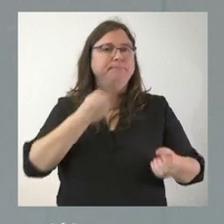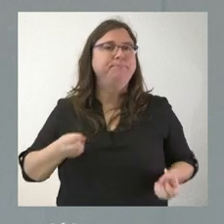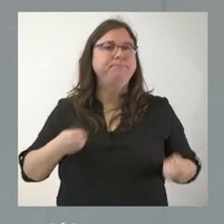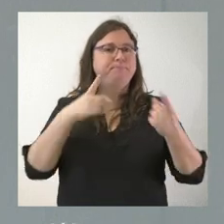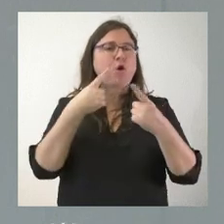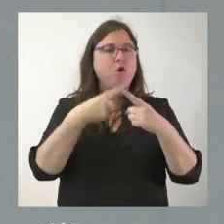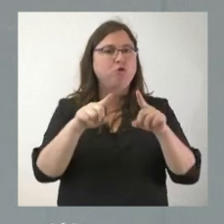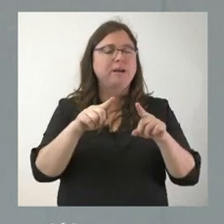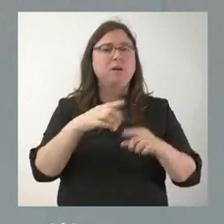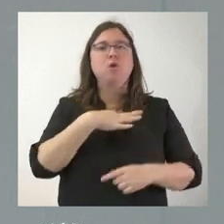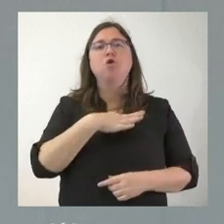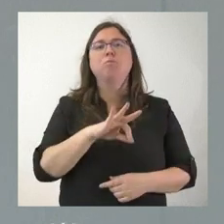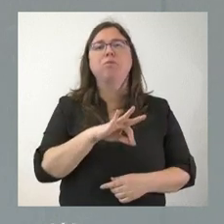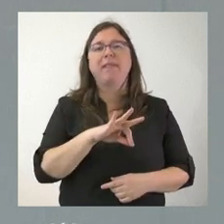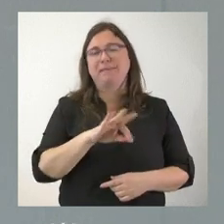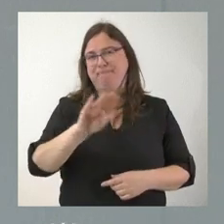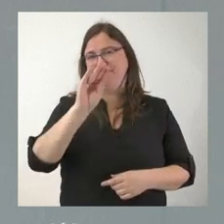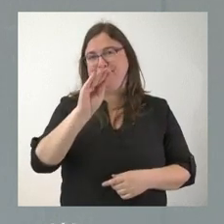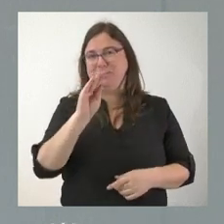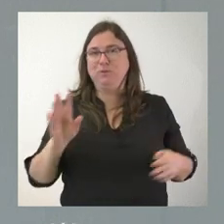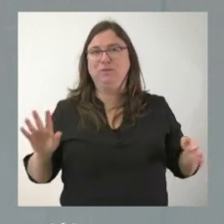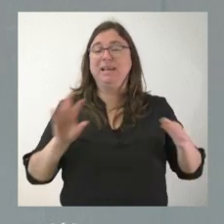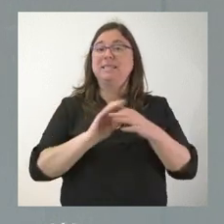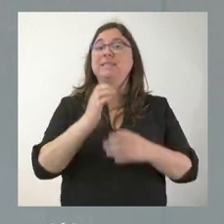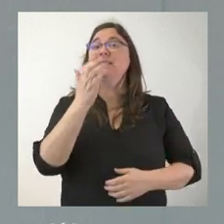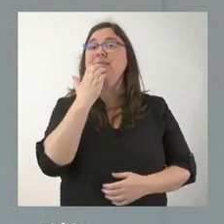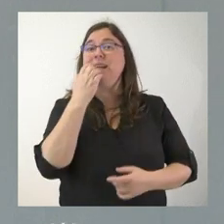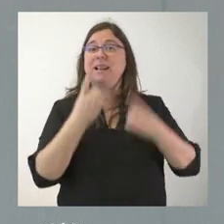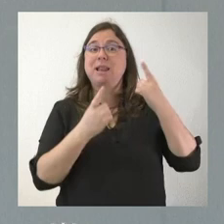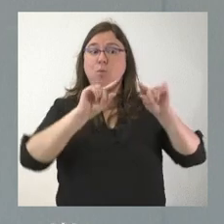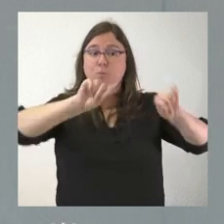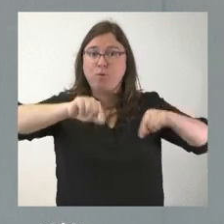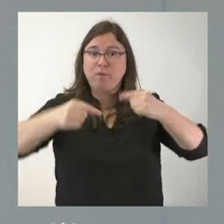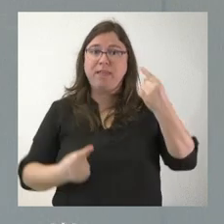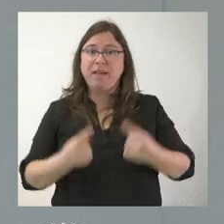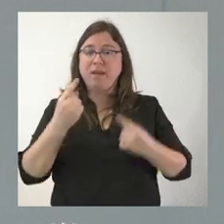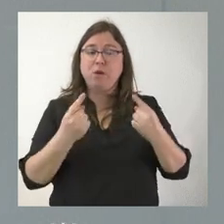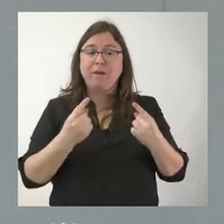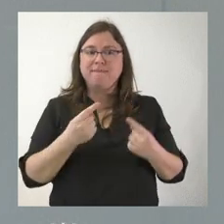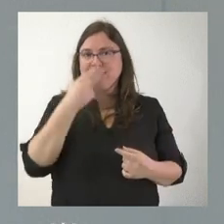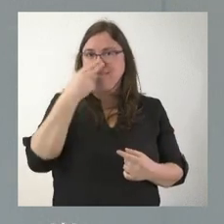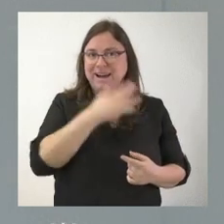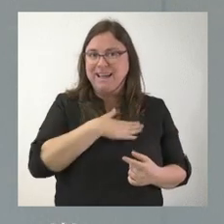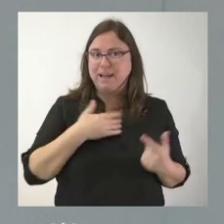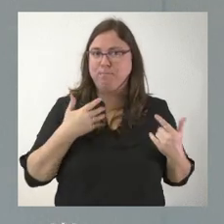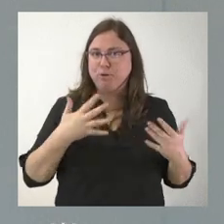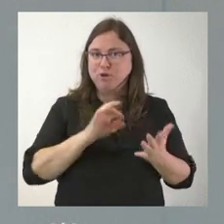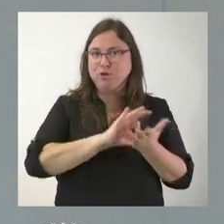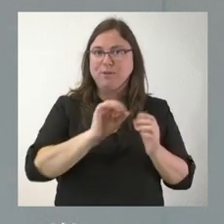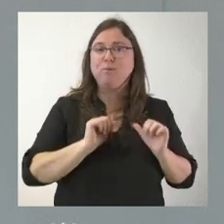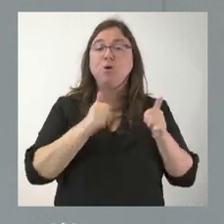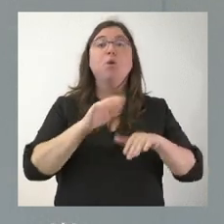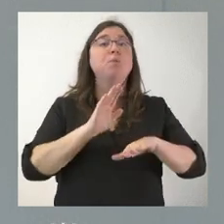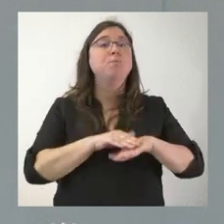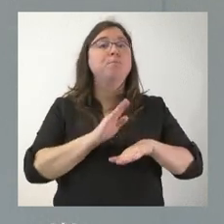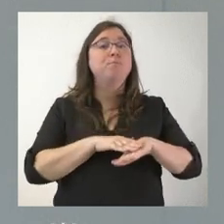que quizá de su pregunta se refleja si en algunas provincias hay ya mucho interés porque cuanto antes comience el servicio es